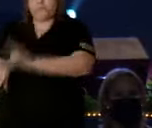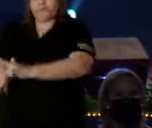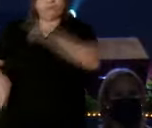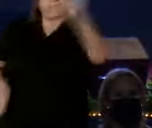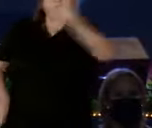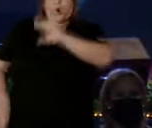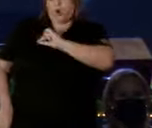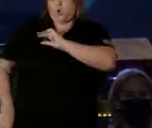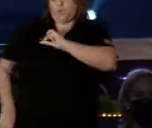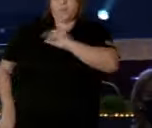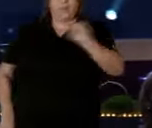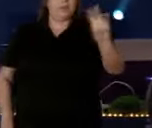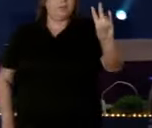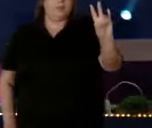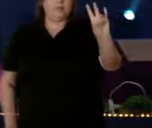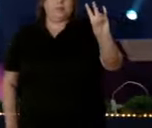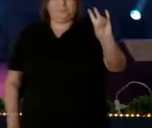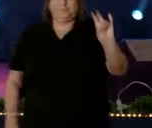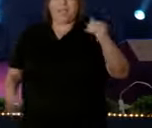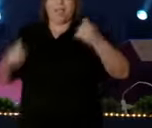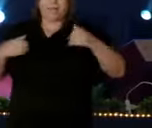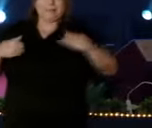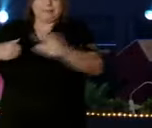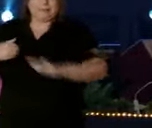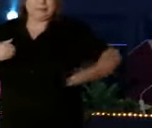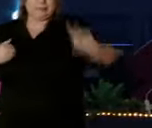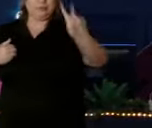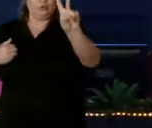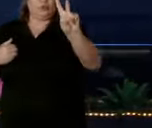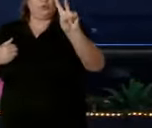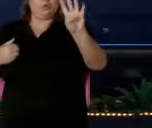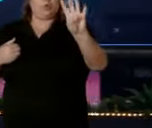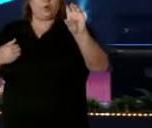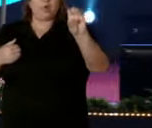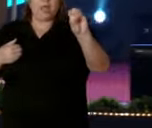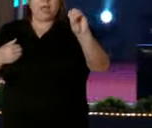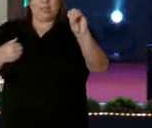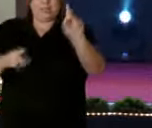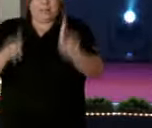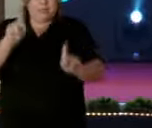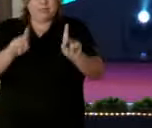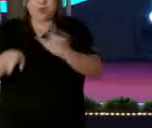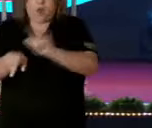y tenemos 240 personas que van.